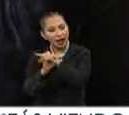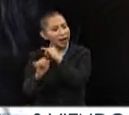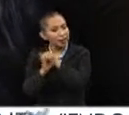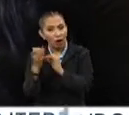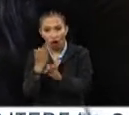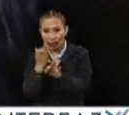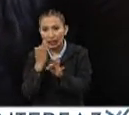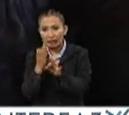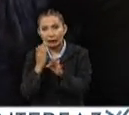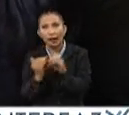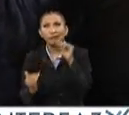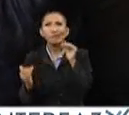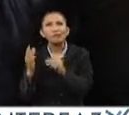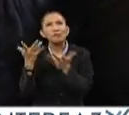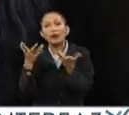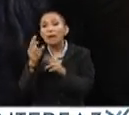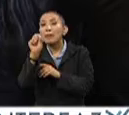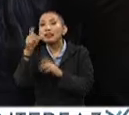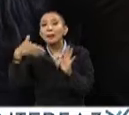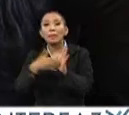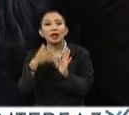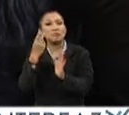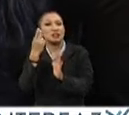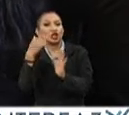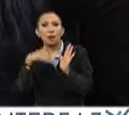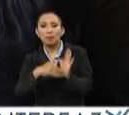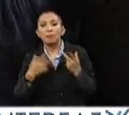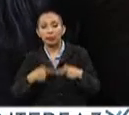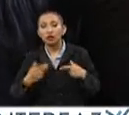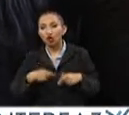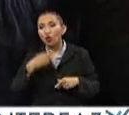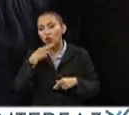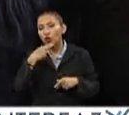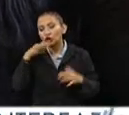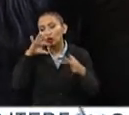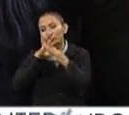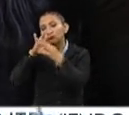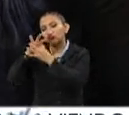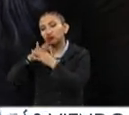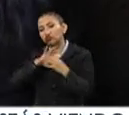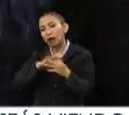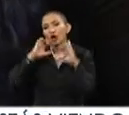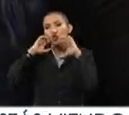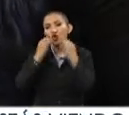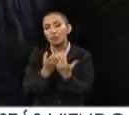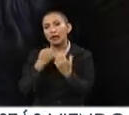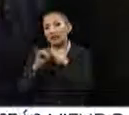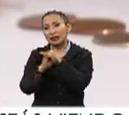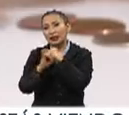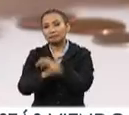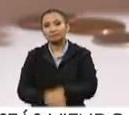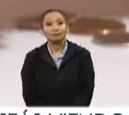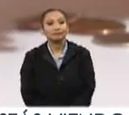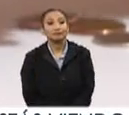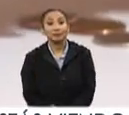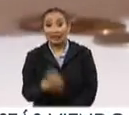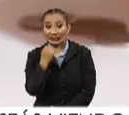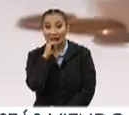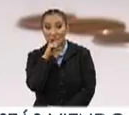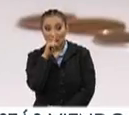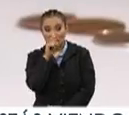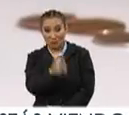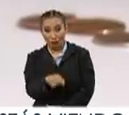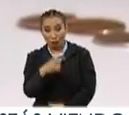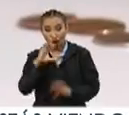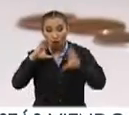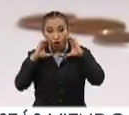Estamos ahorita arriba de los 20.000, 25.000 ya miembros del club en redes. Incluso dentro del